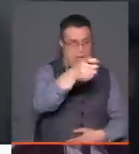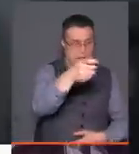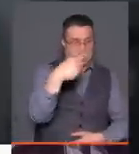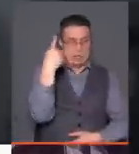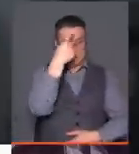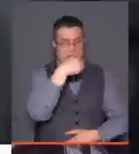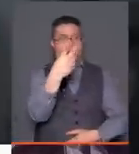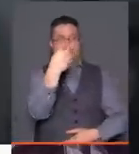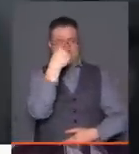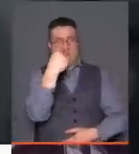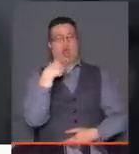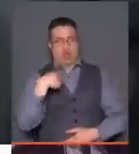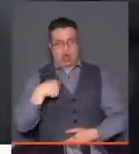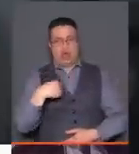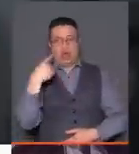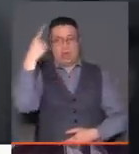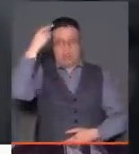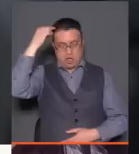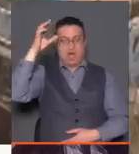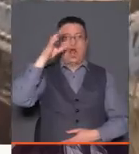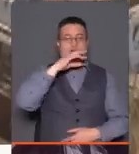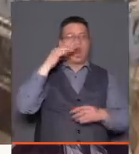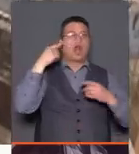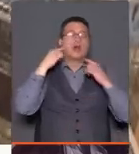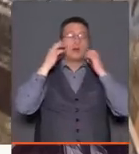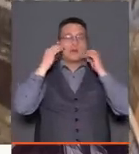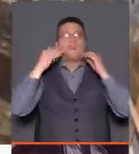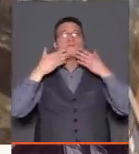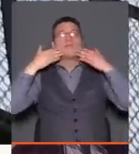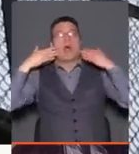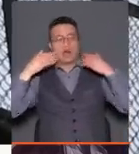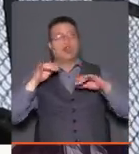me reconoció que tenía pelo castaño y piel Clara y todo eso